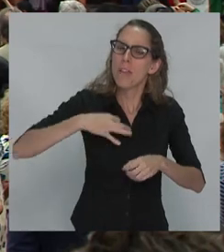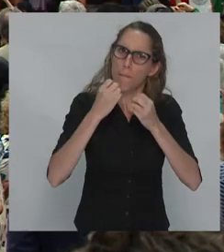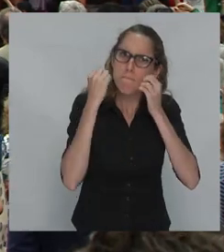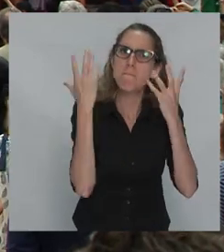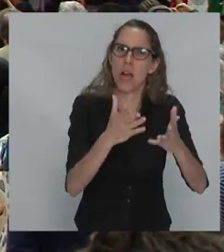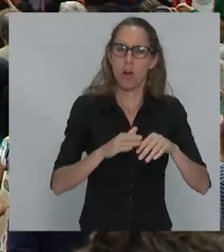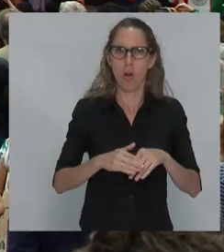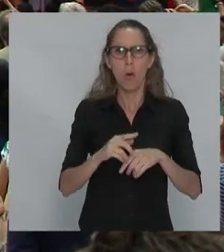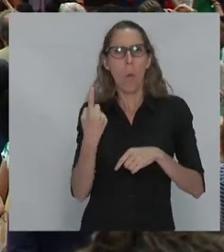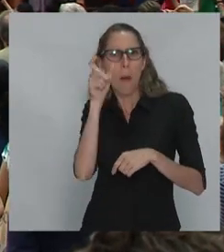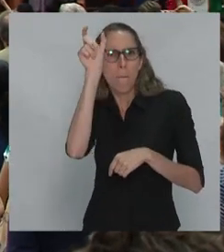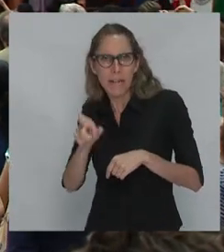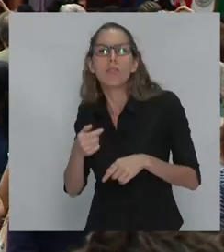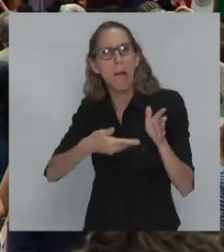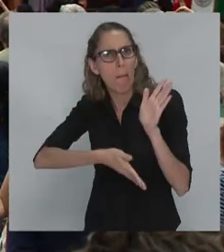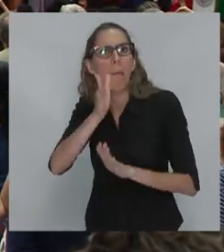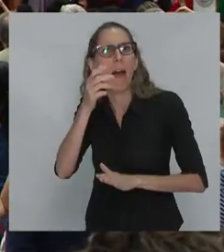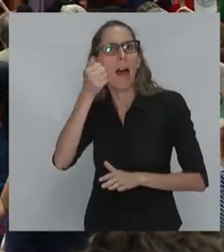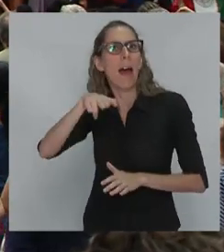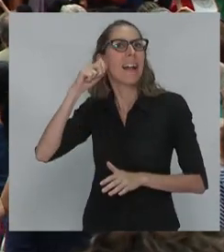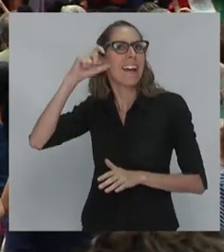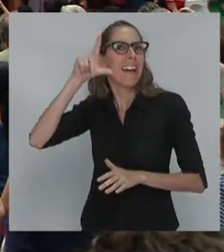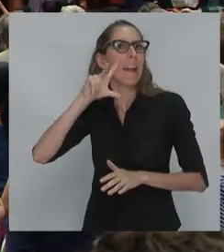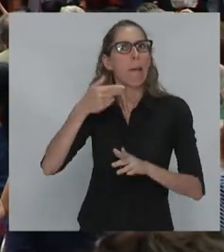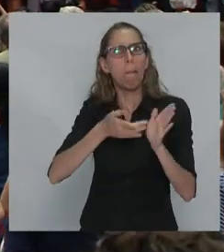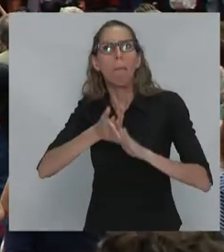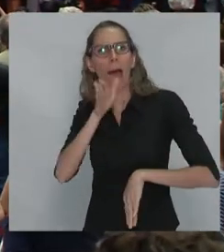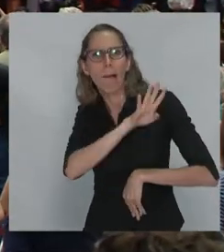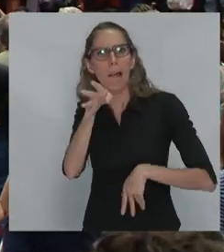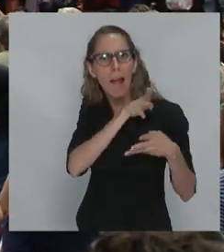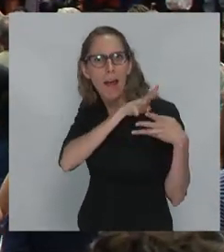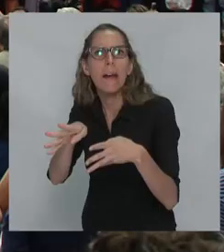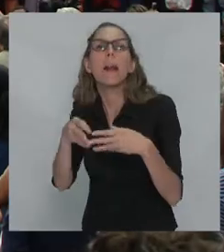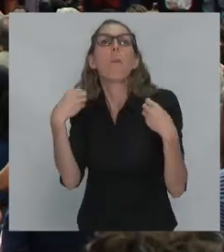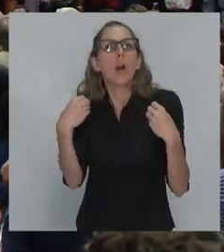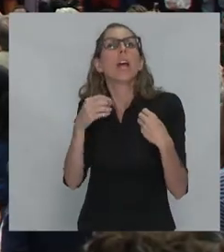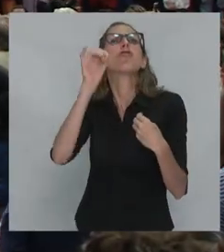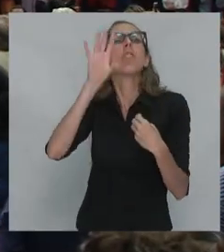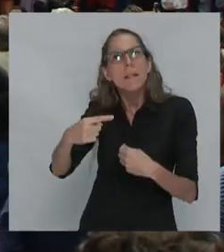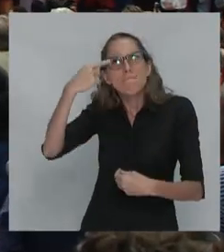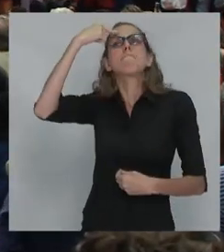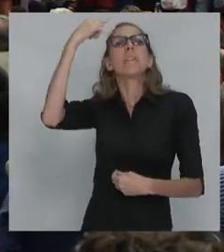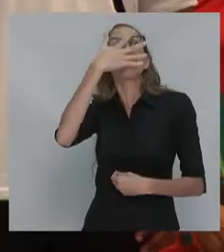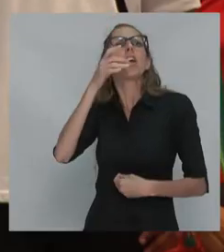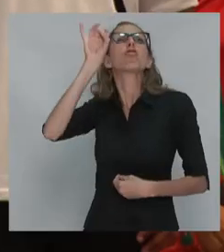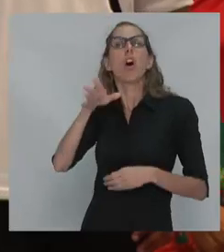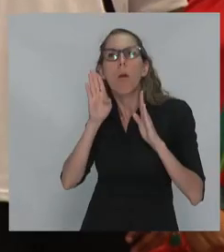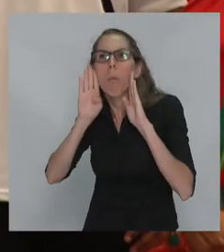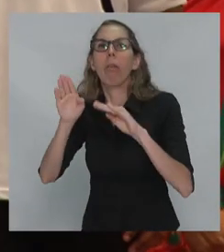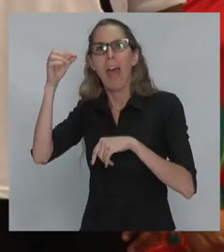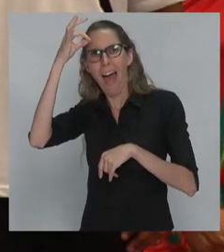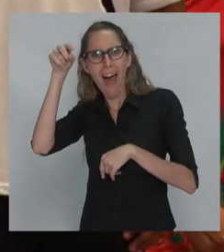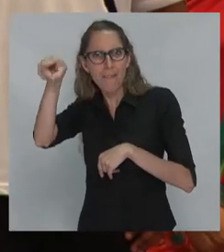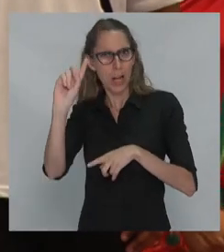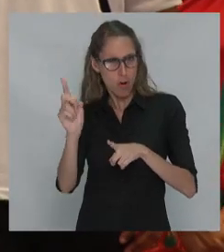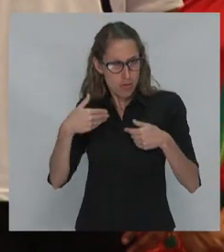Fanon va a ir a la guerra en Argelia, porque la conciencia negra no es solo para negros africanos. Nos hicieron negro. En África yo no